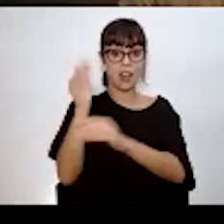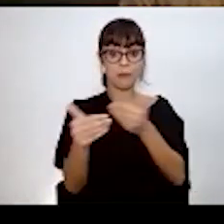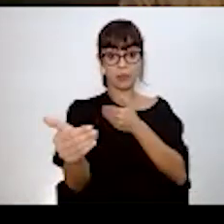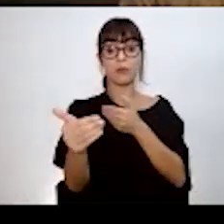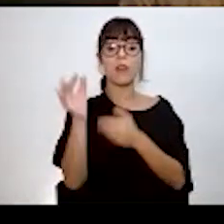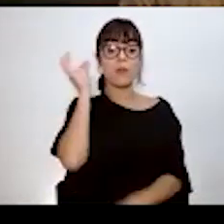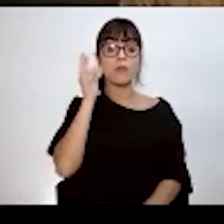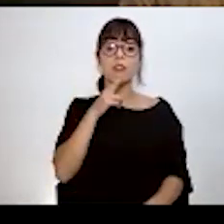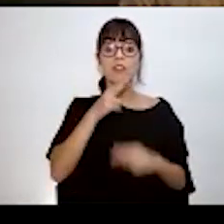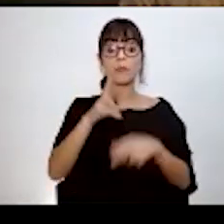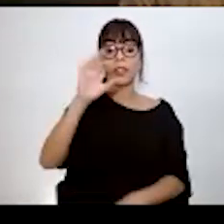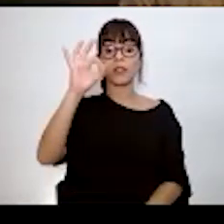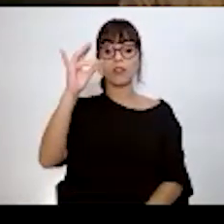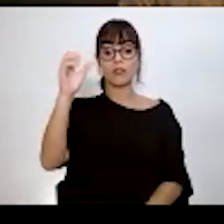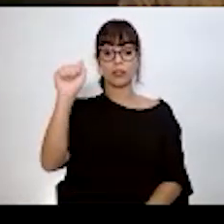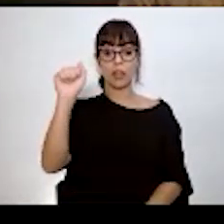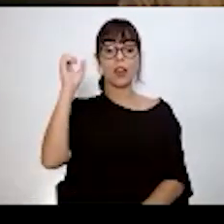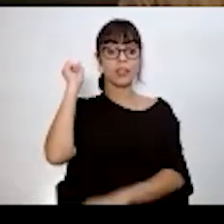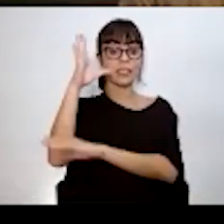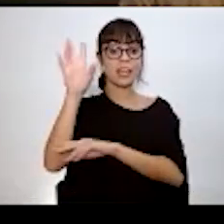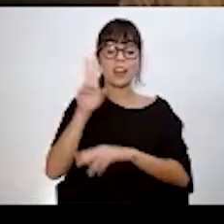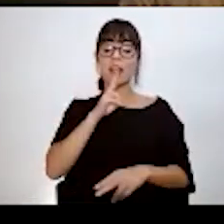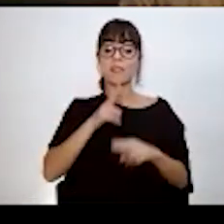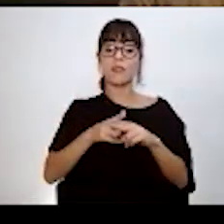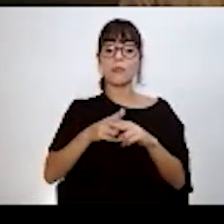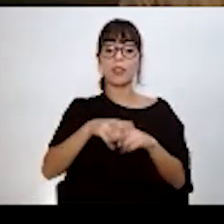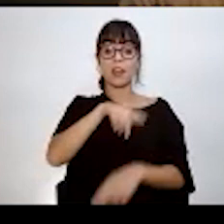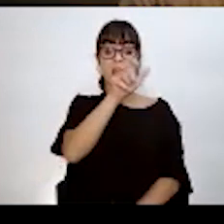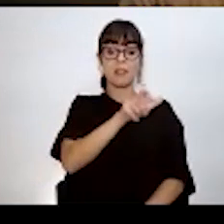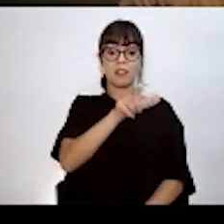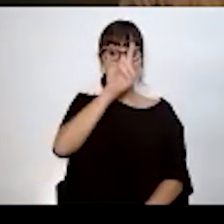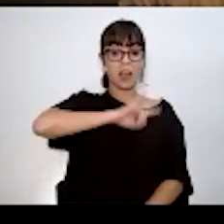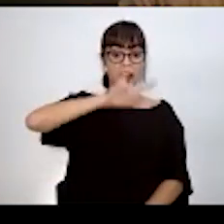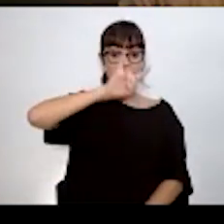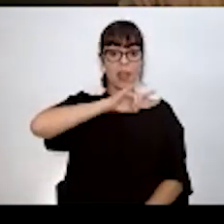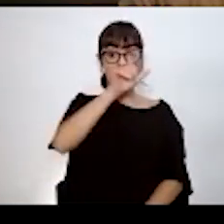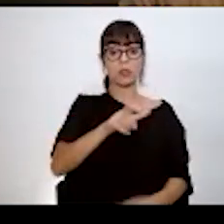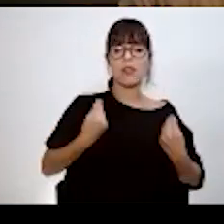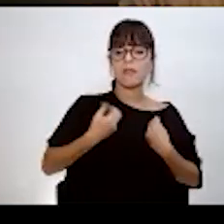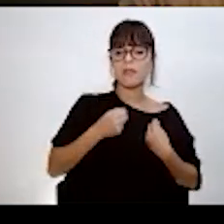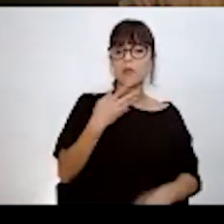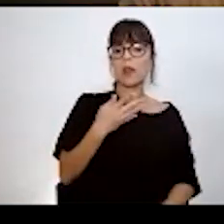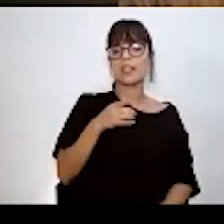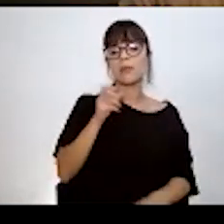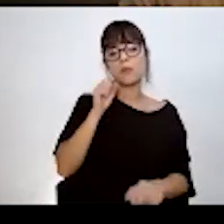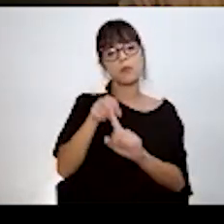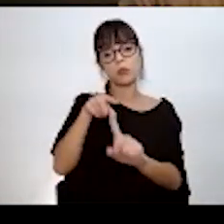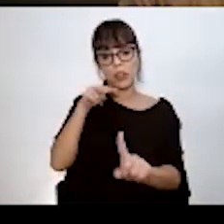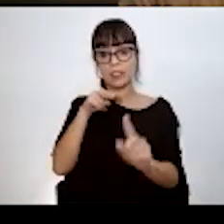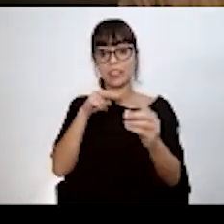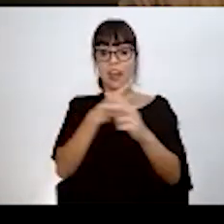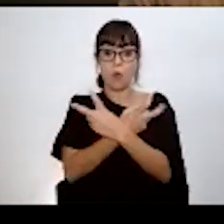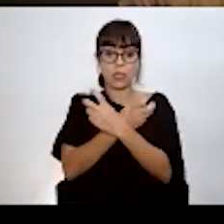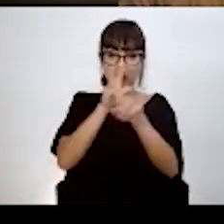Rosa Frejel, con la charla titulada La demografía de Canarias desde una perspectiva paleogenética. La inscripción se abre mañana,